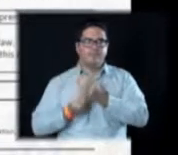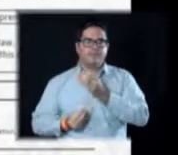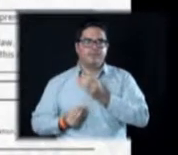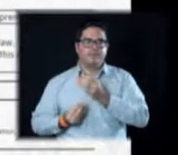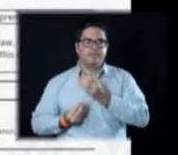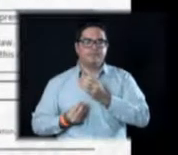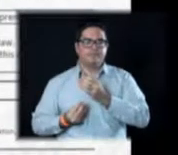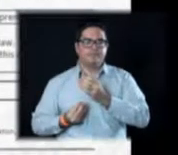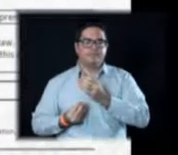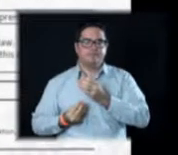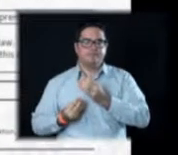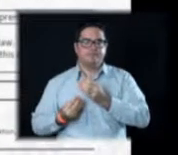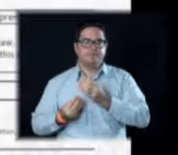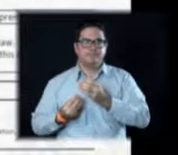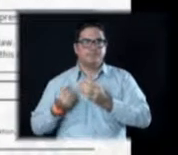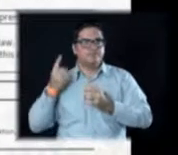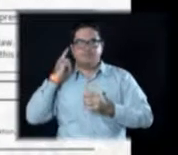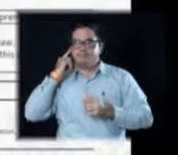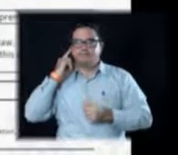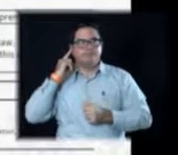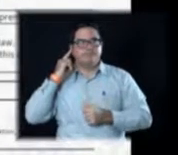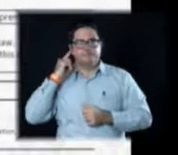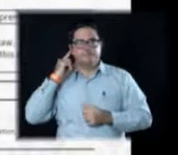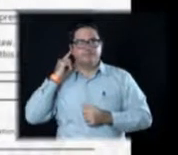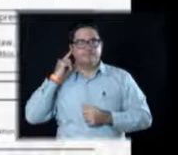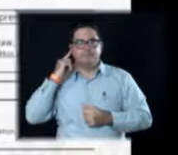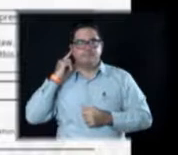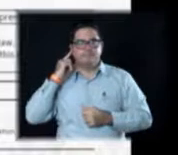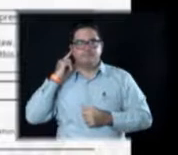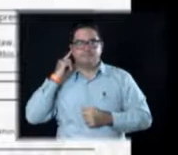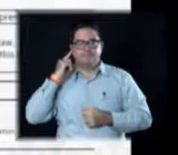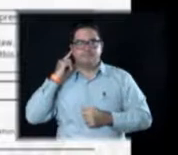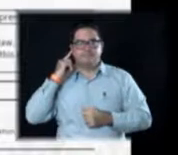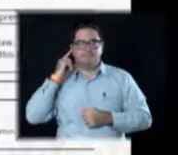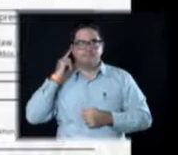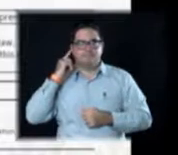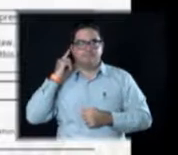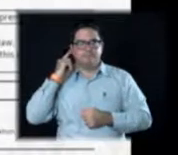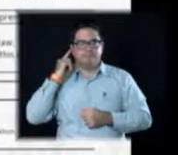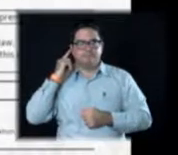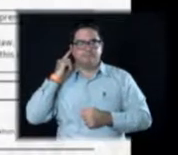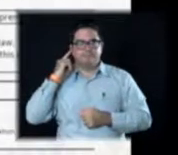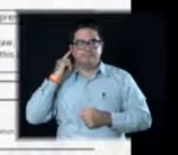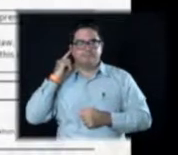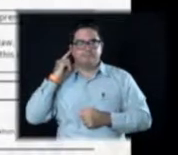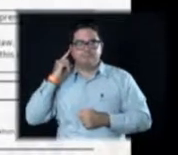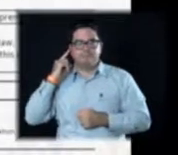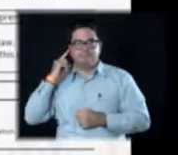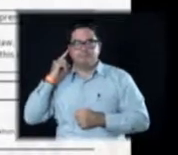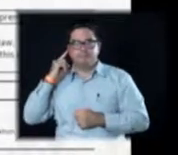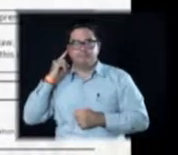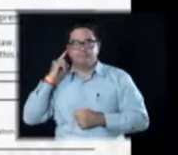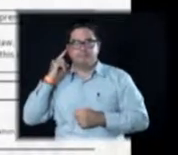proceso. El balance del gobierno central y las instrumentalidades es